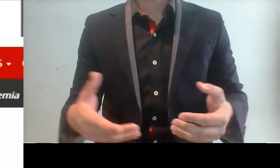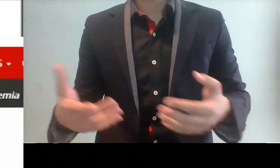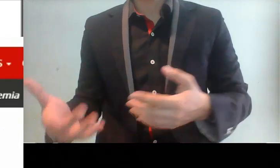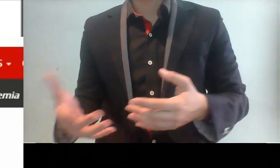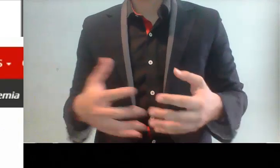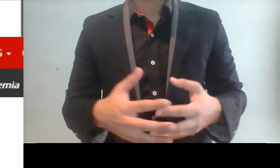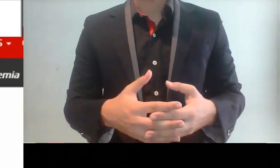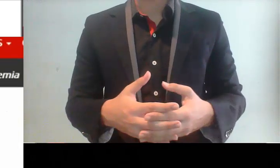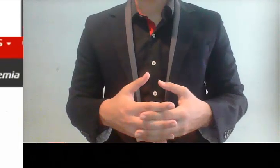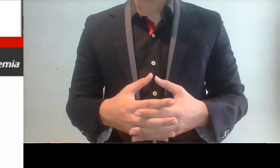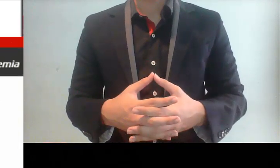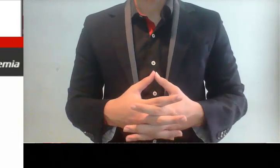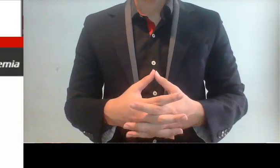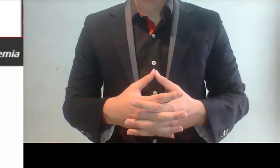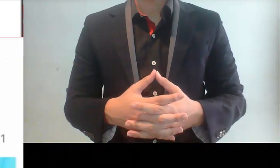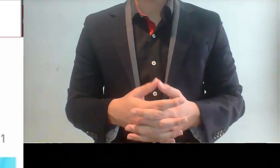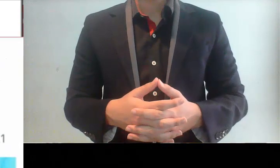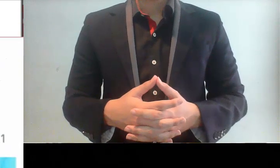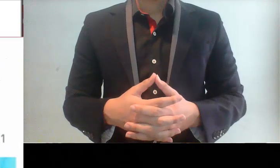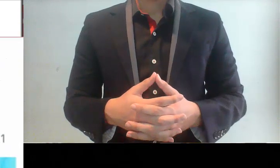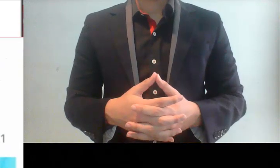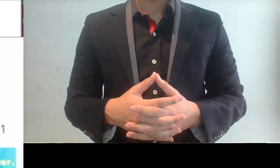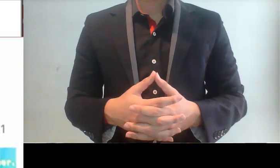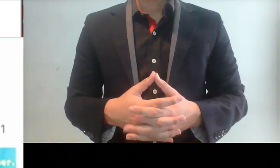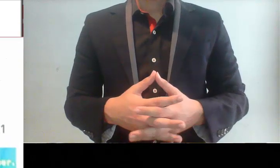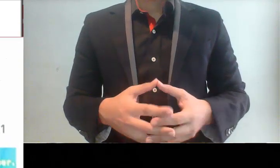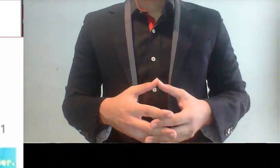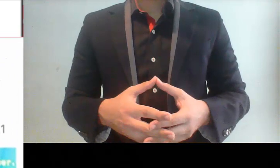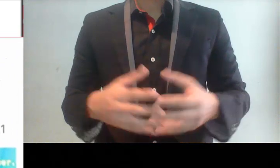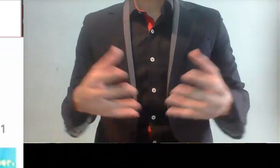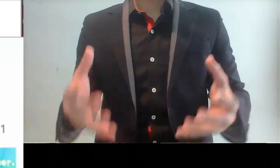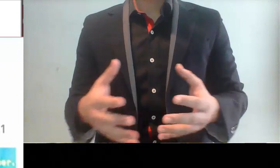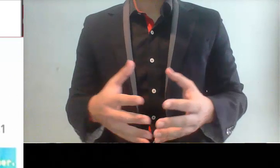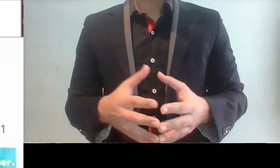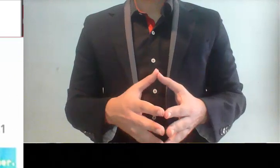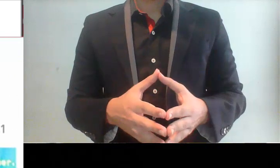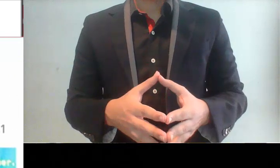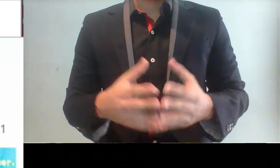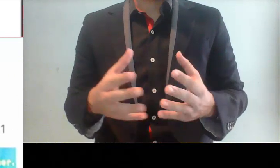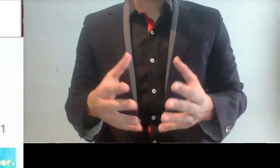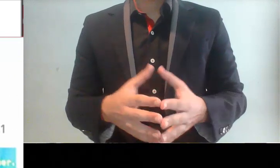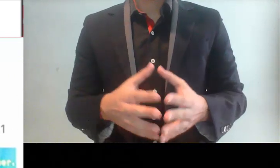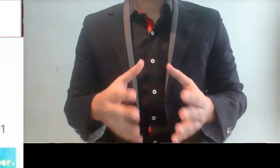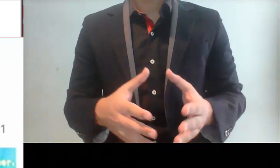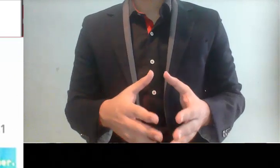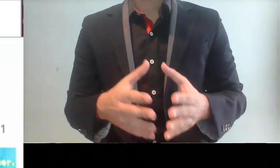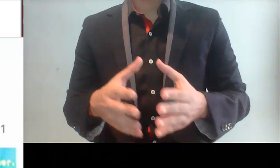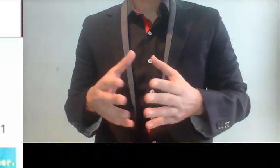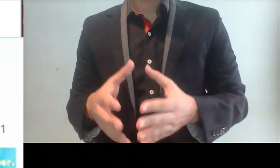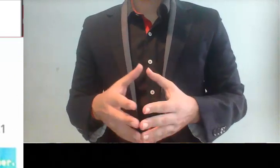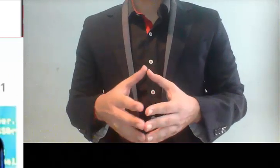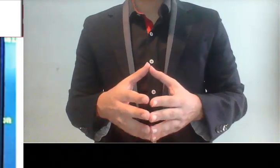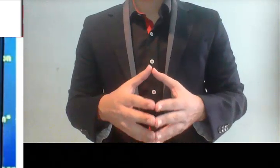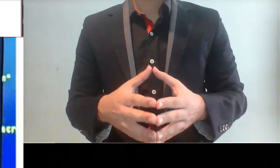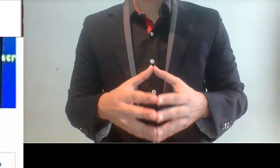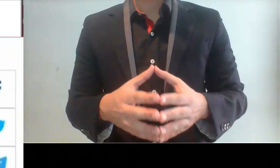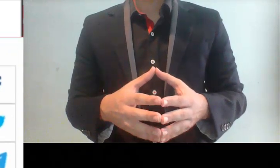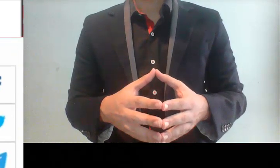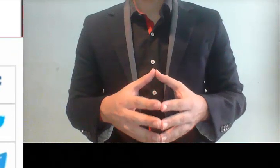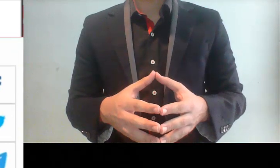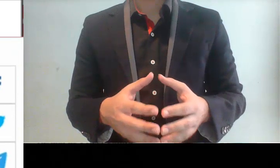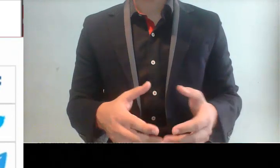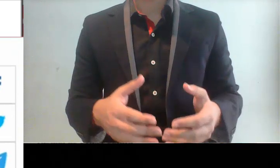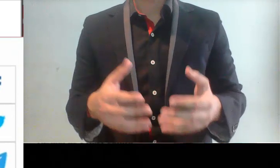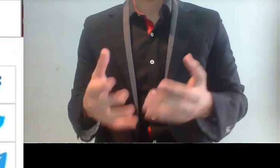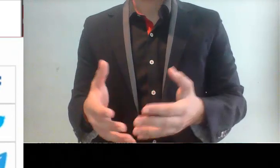nosotros relacionamos eso que mencionó el INE con lo que se menciona en esta nota, o lo que habla el experto en ciberseguridad Israel Reyes Gómez, es